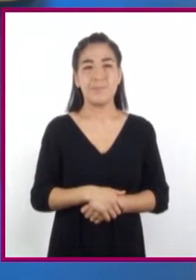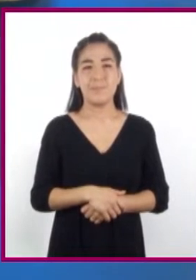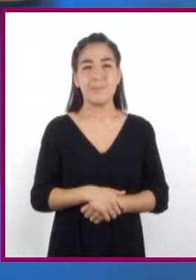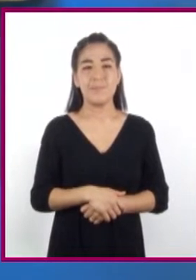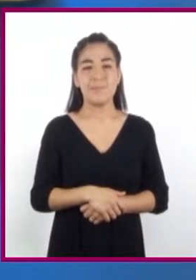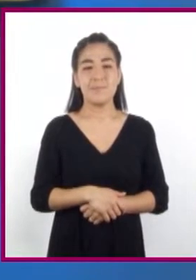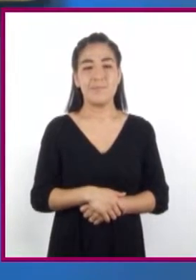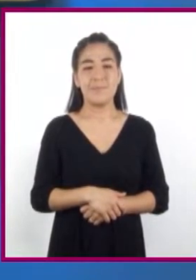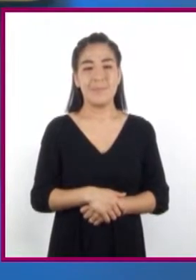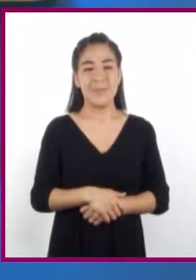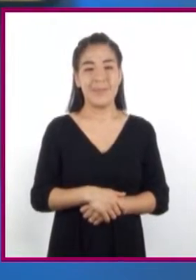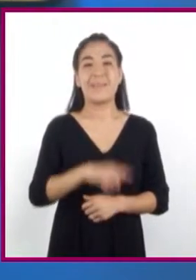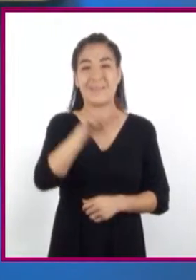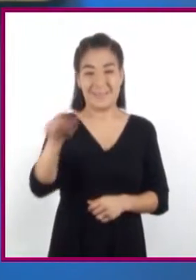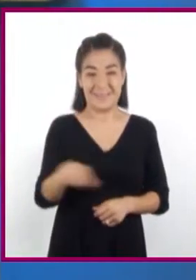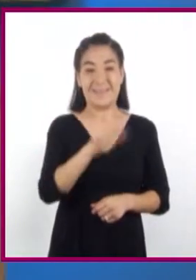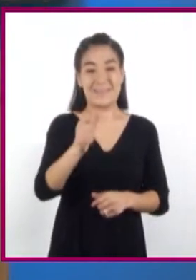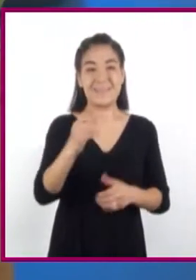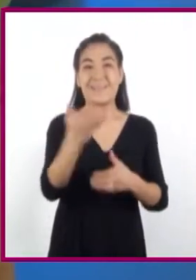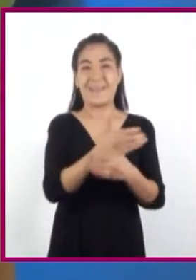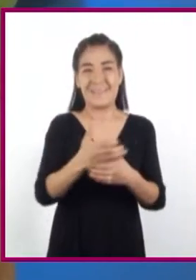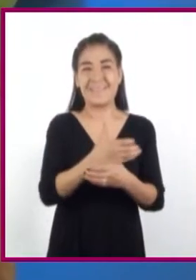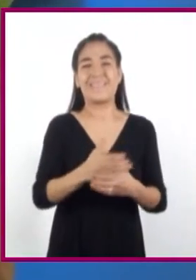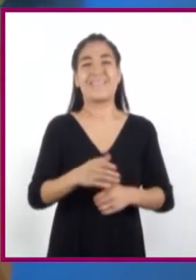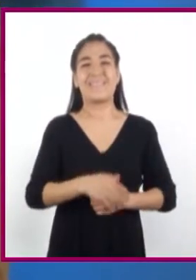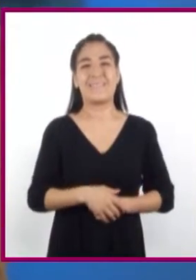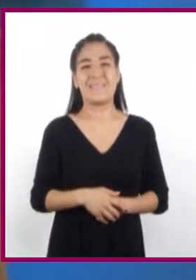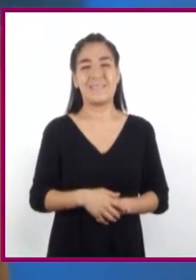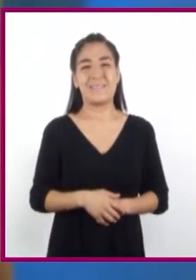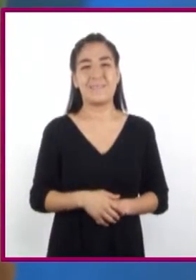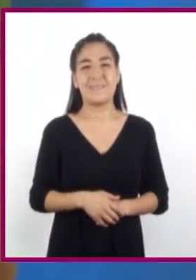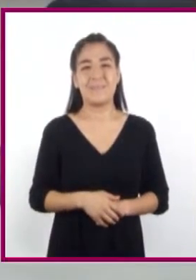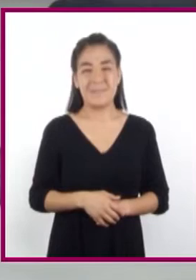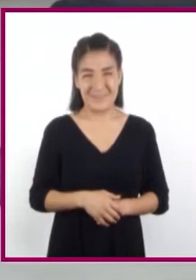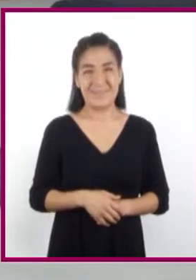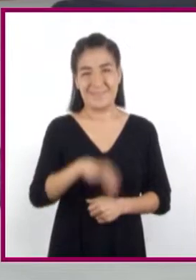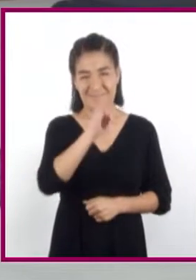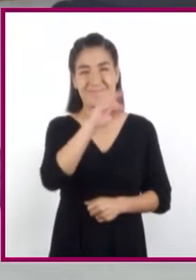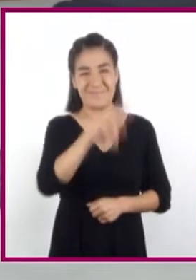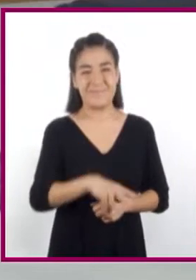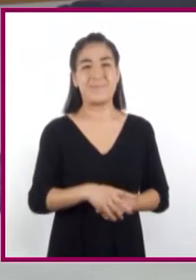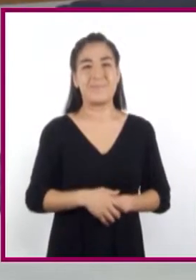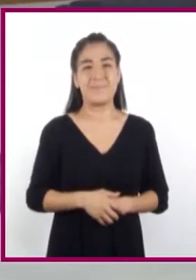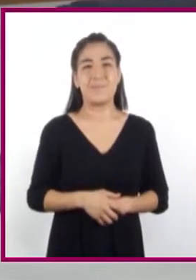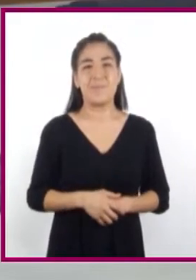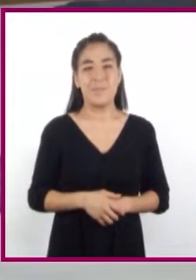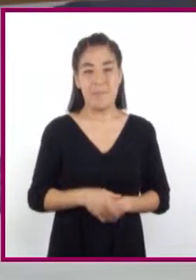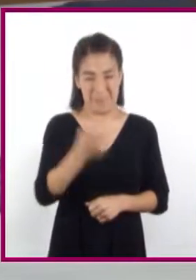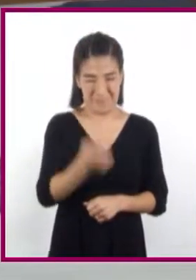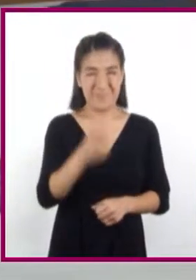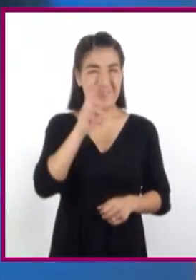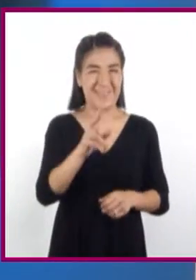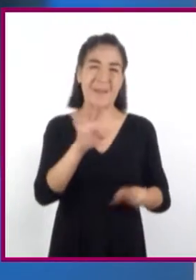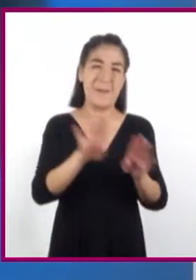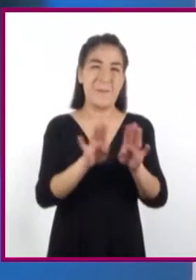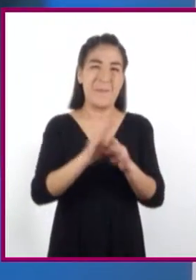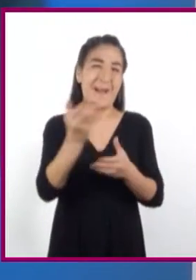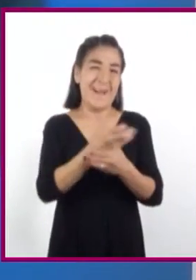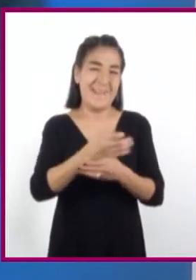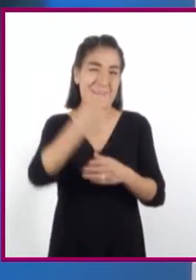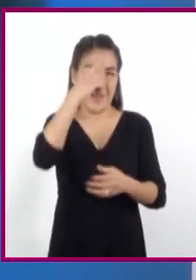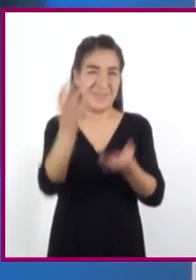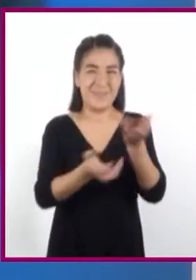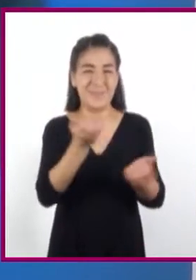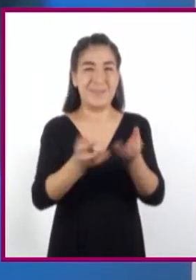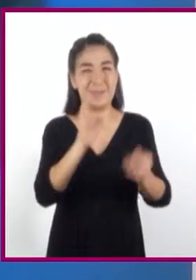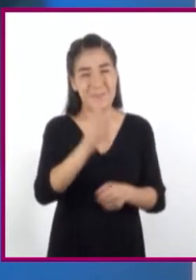¡Qué buena cafetera! Sí, ¿verdad? Esta improvisada cafetera nos ayudará a